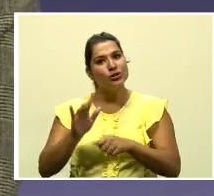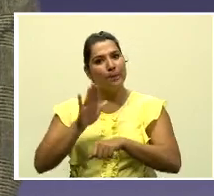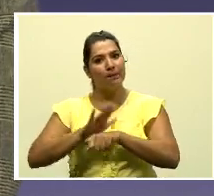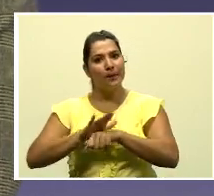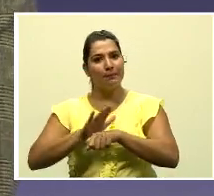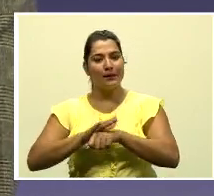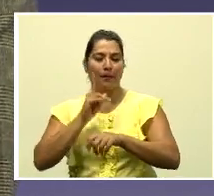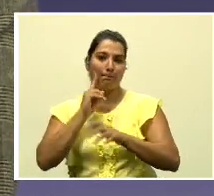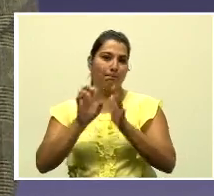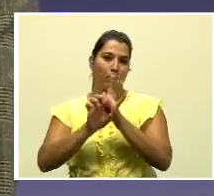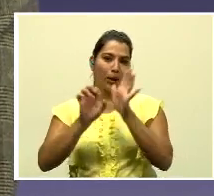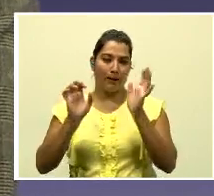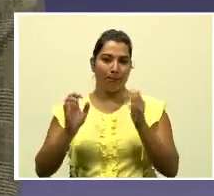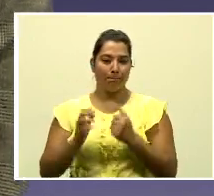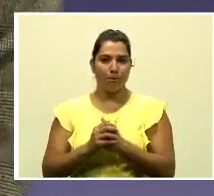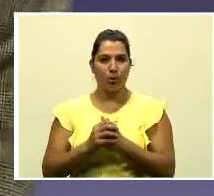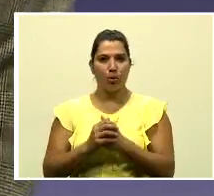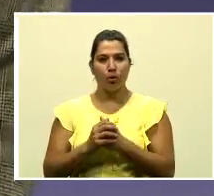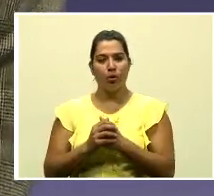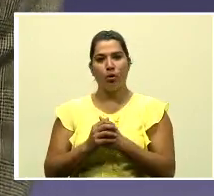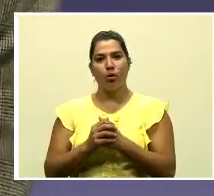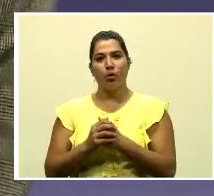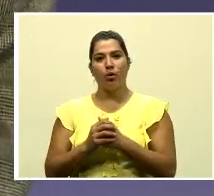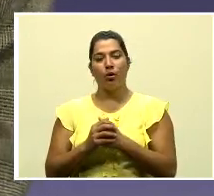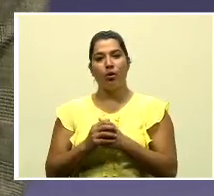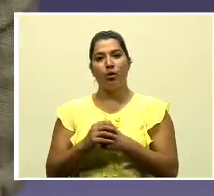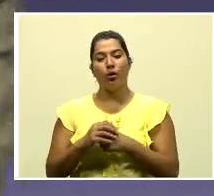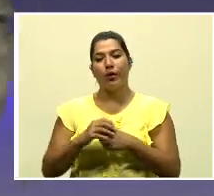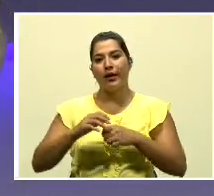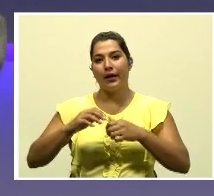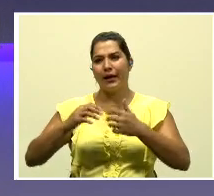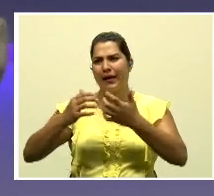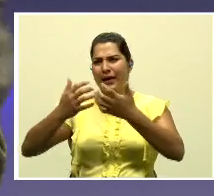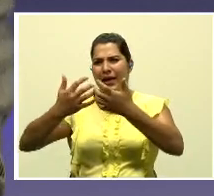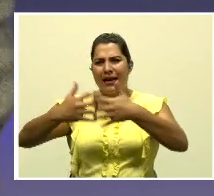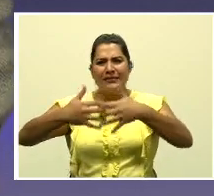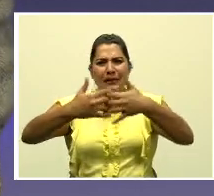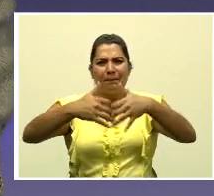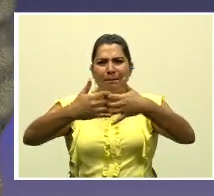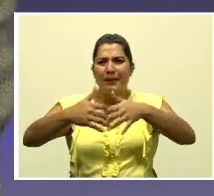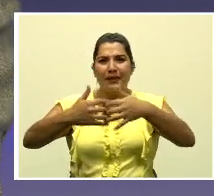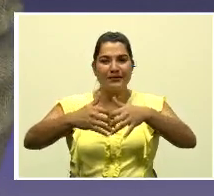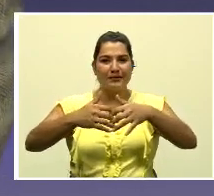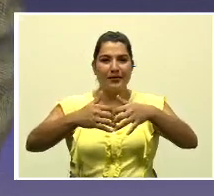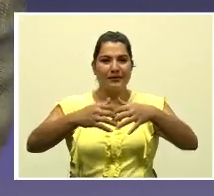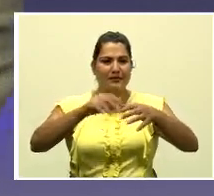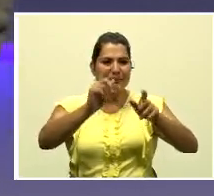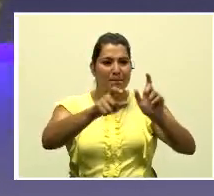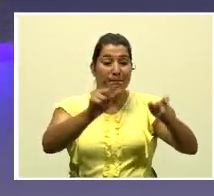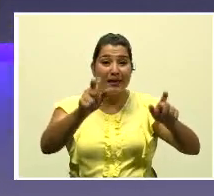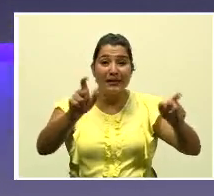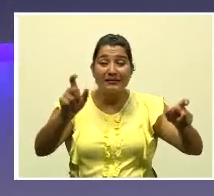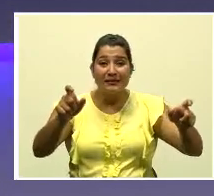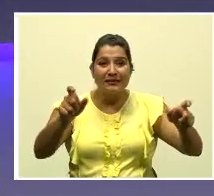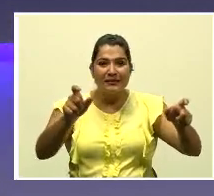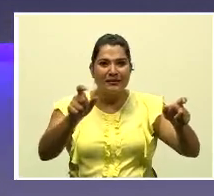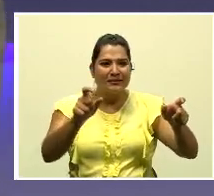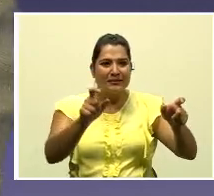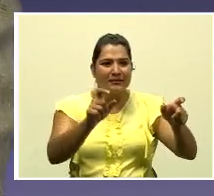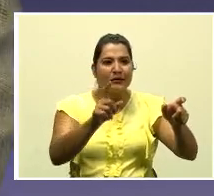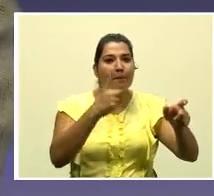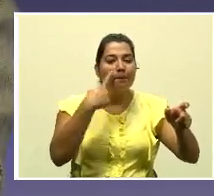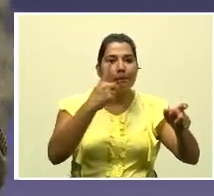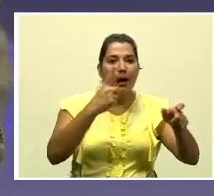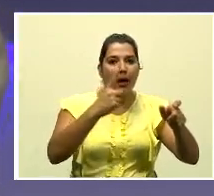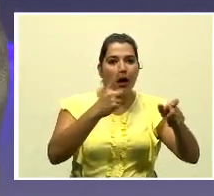que, por ejemplo, los stocks que tienen las compañías de piezas de recambio, de repente ya no van a tener que tenerlos ahí en bodegas,